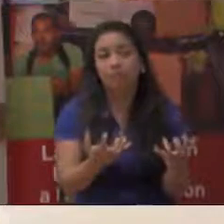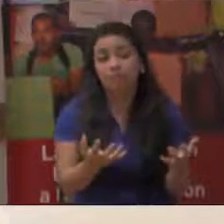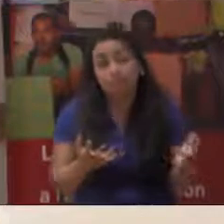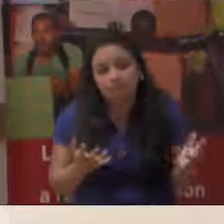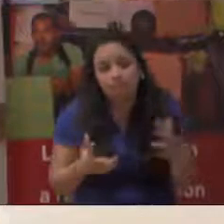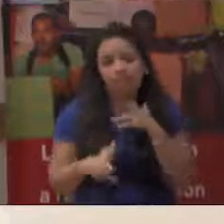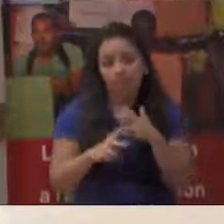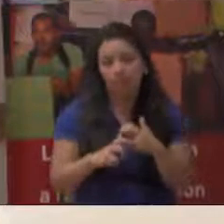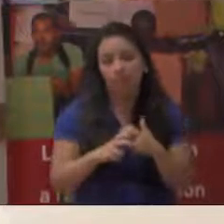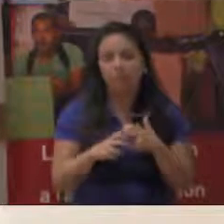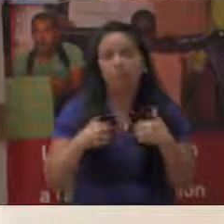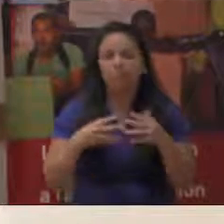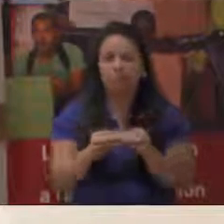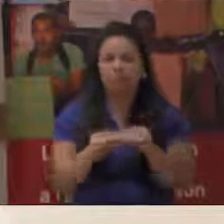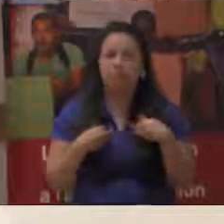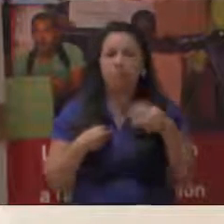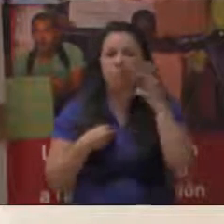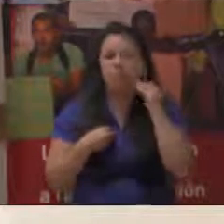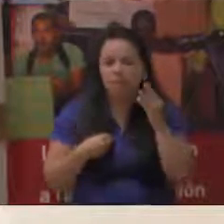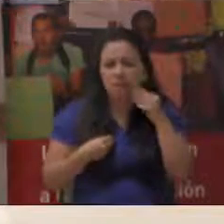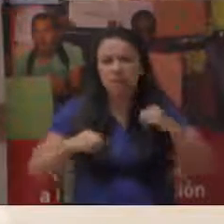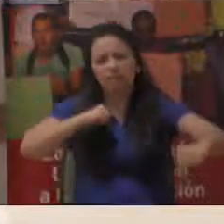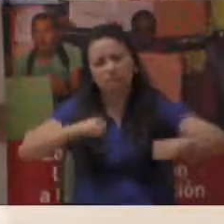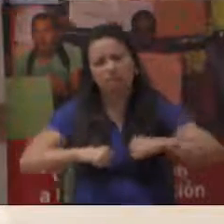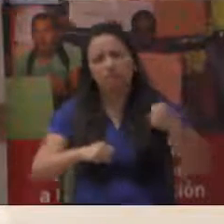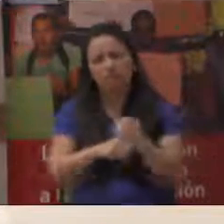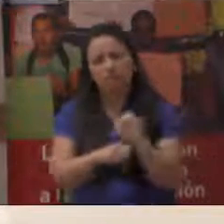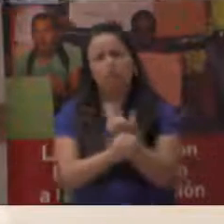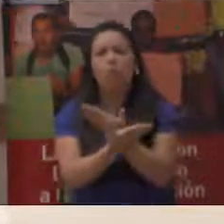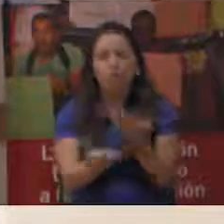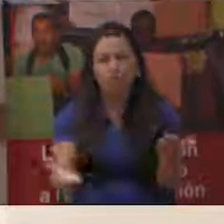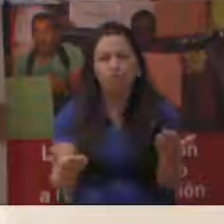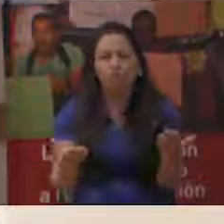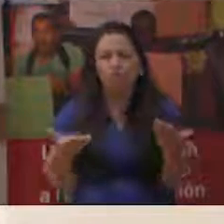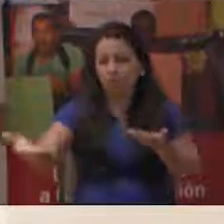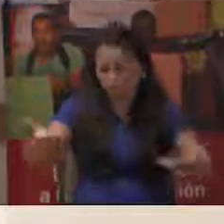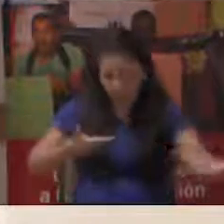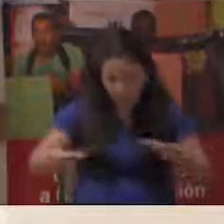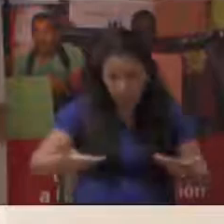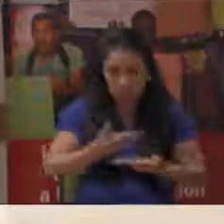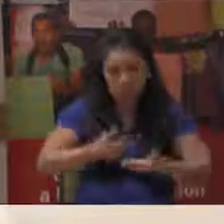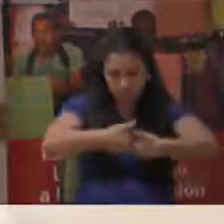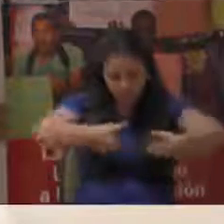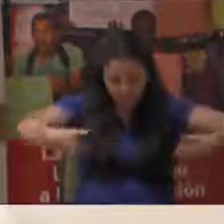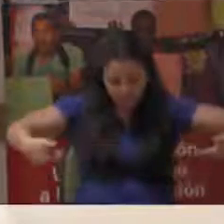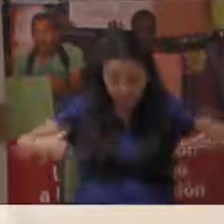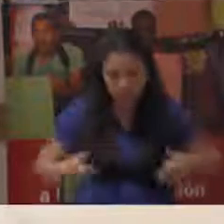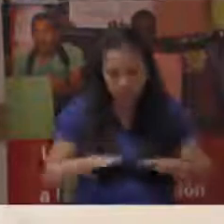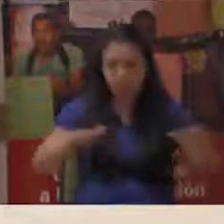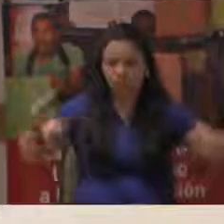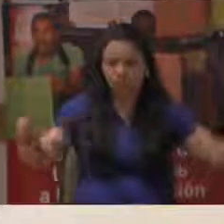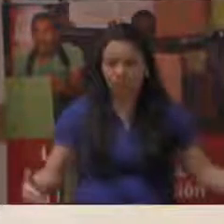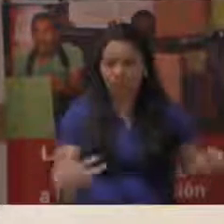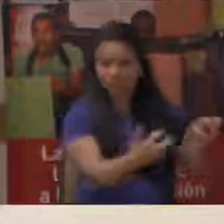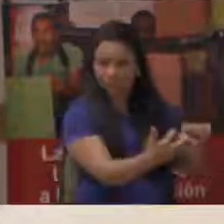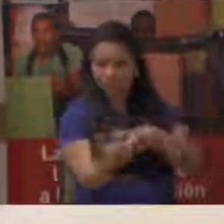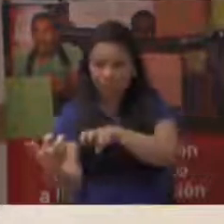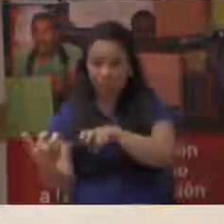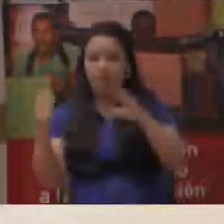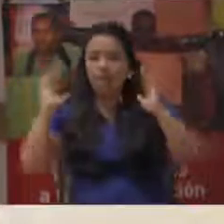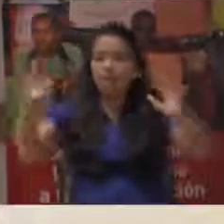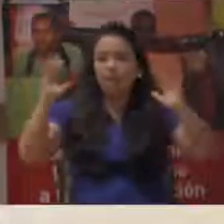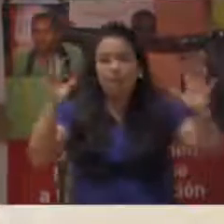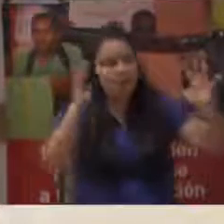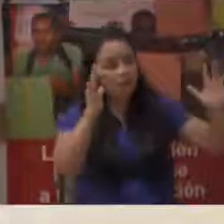lecciones aprendidas van a ser llevadas a la mesa de conversación entre los delegados del gobierno y los delegados de las FARC para acordar